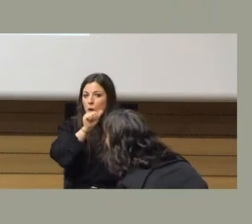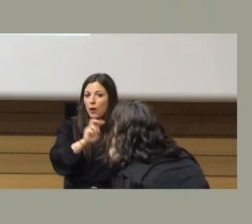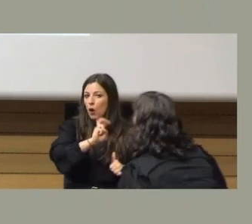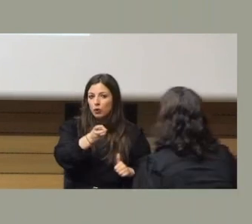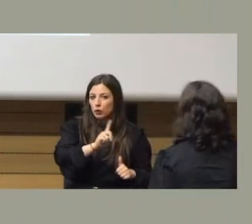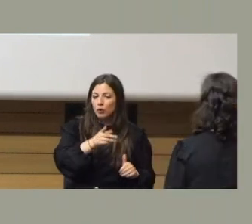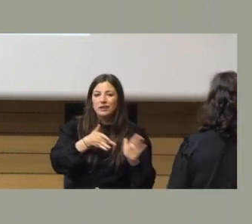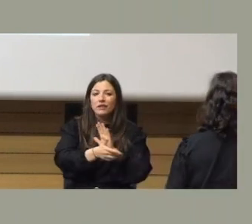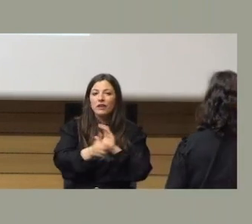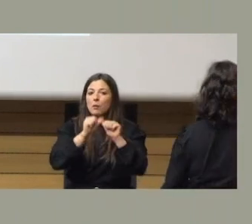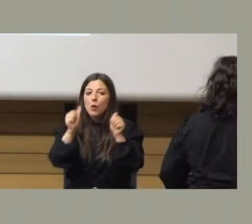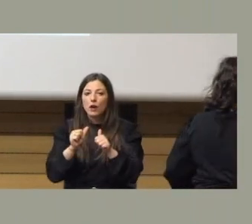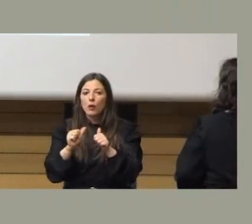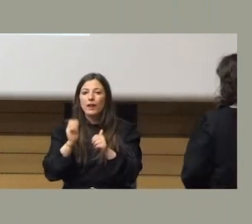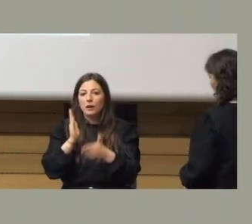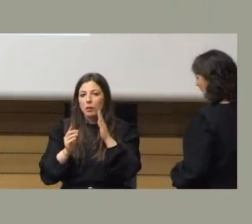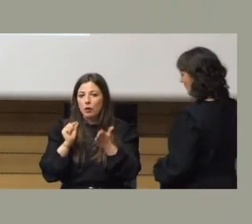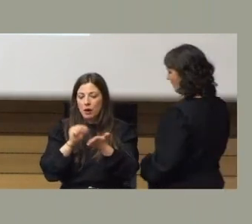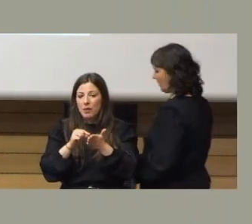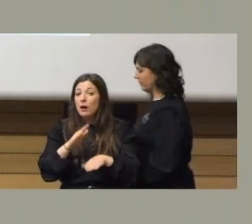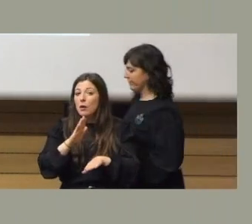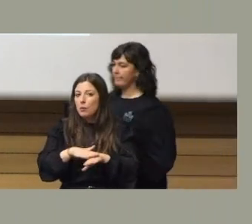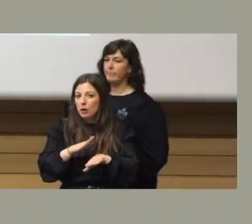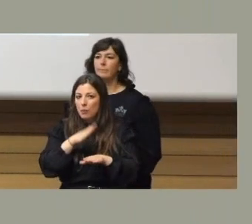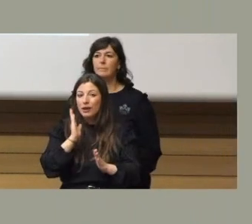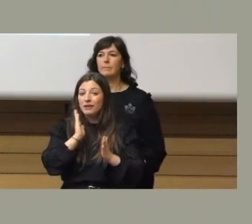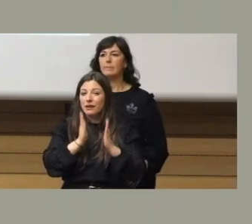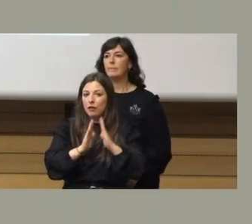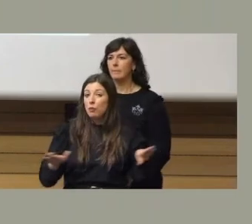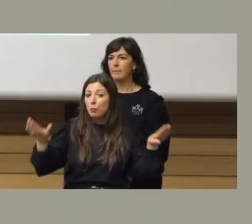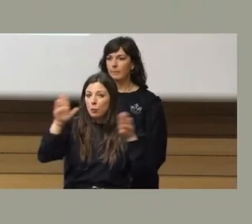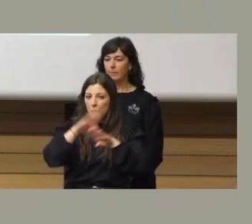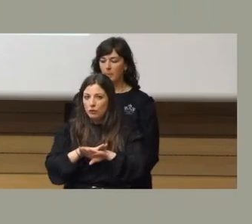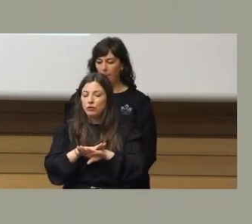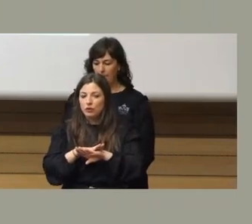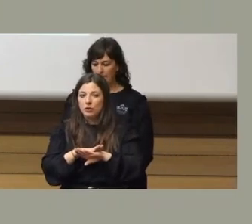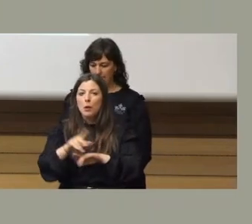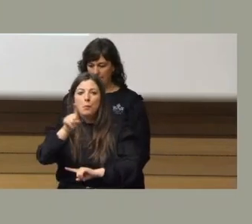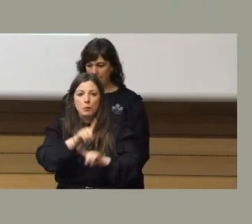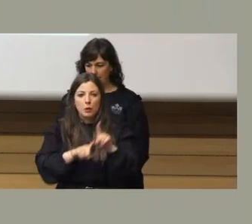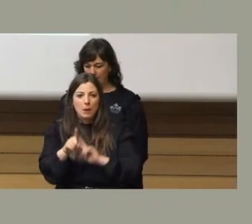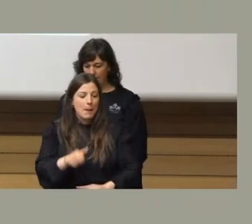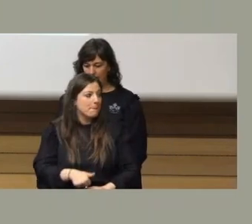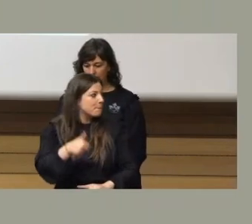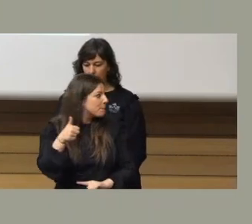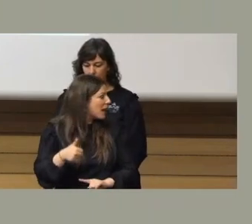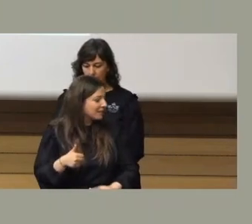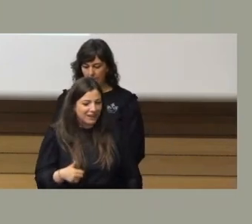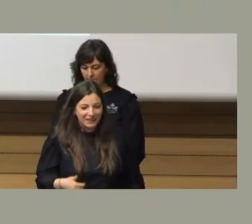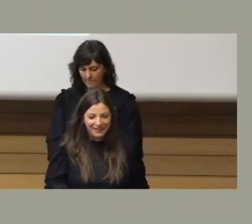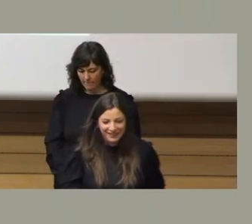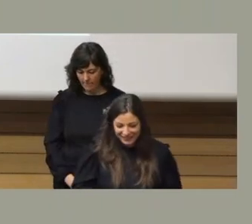modelo de intervención rápida. ¿Por qué? Porque la intervención de noche es más problemático cómo se